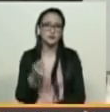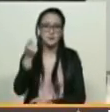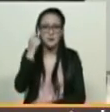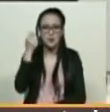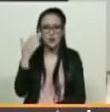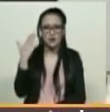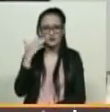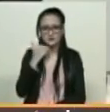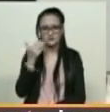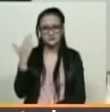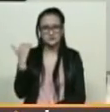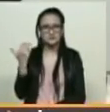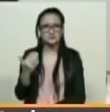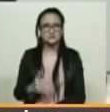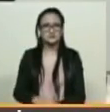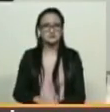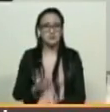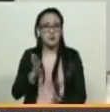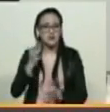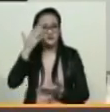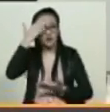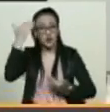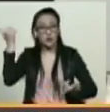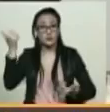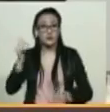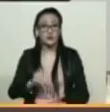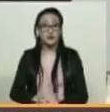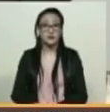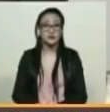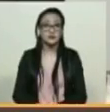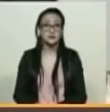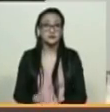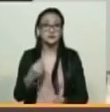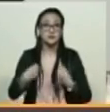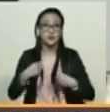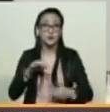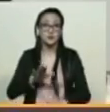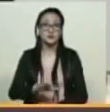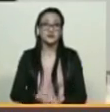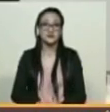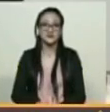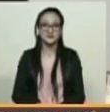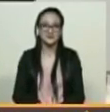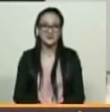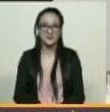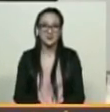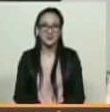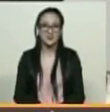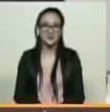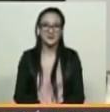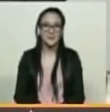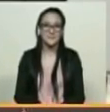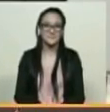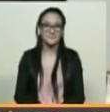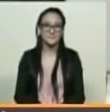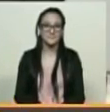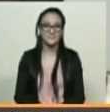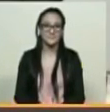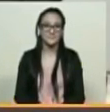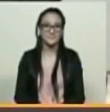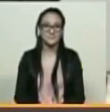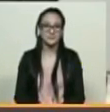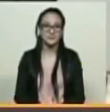reciente. Pareciera que tuviera una amnesia lacunar. Eso es un síntoma preocupante. Pero bueno, allá él.